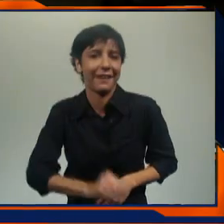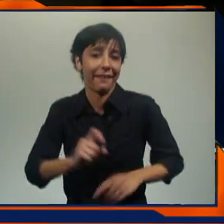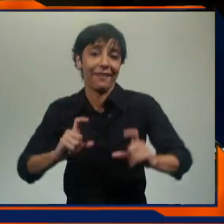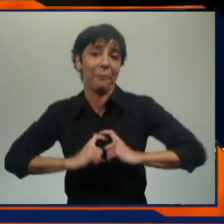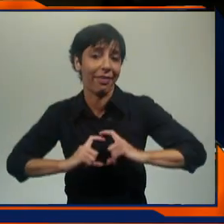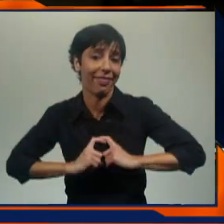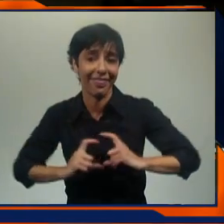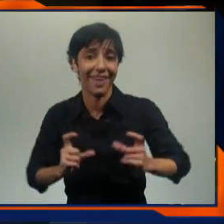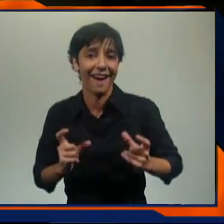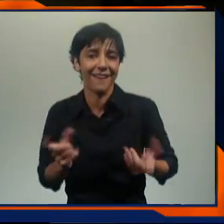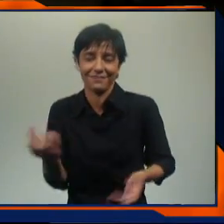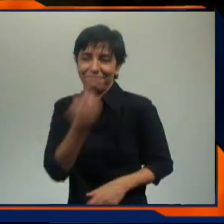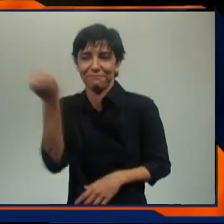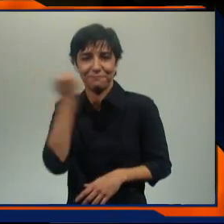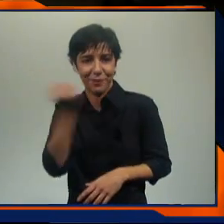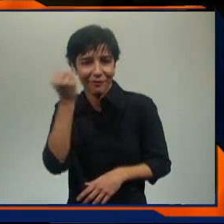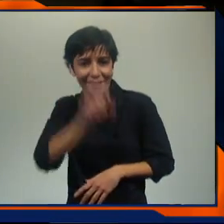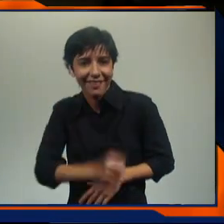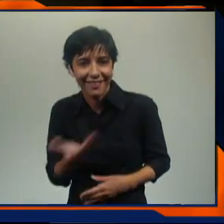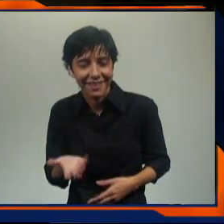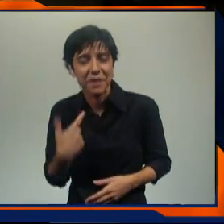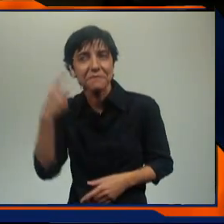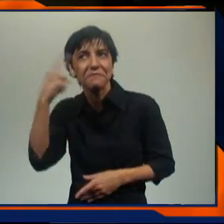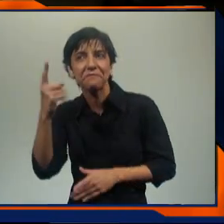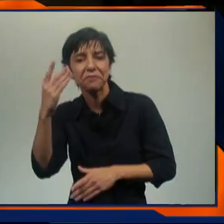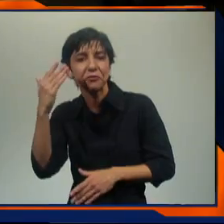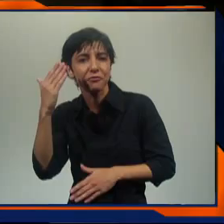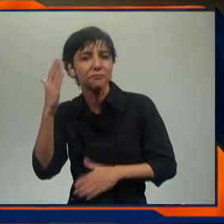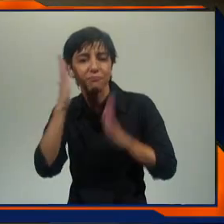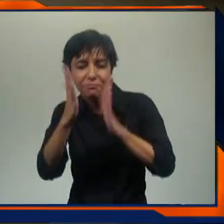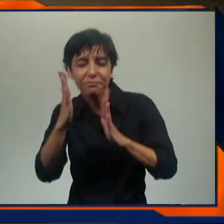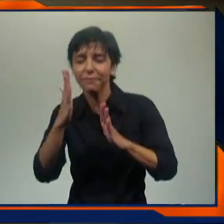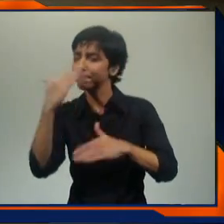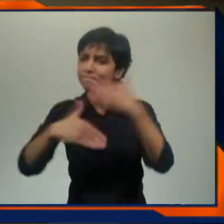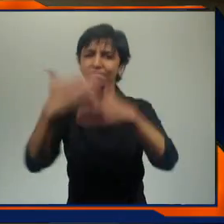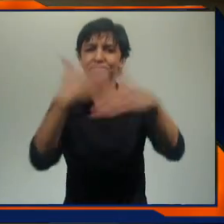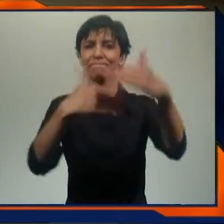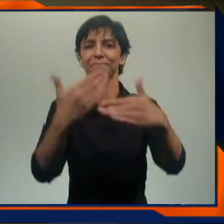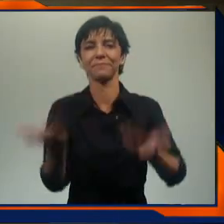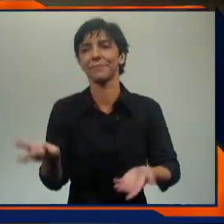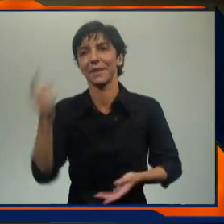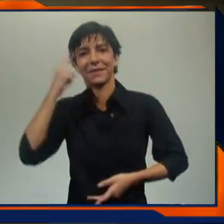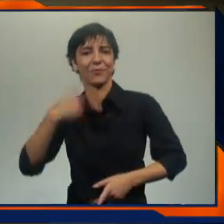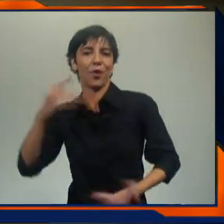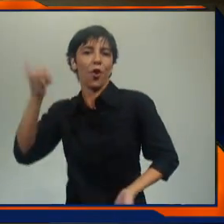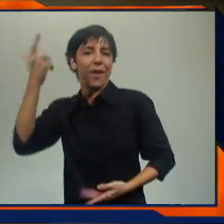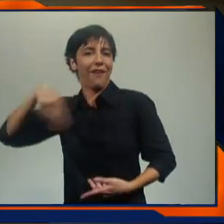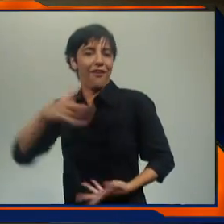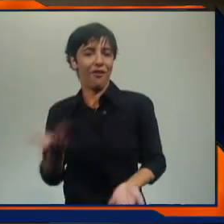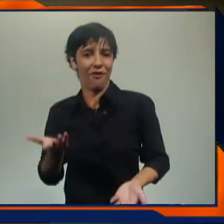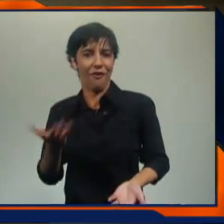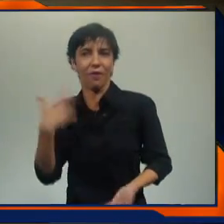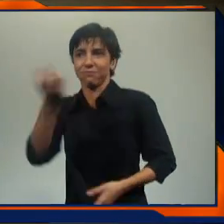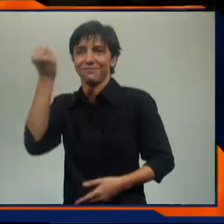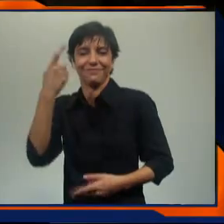es lo importante, y bueno, darle para adelante y que salga lo mejor posible. Bueno, a nivel particular siempre es lindo representar